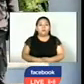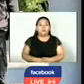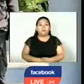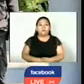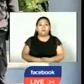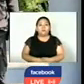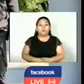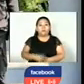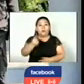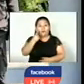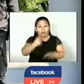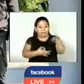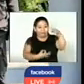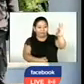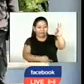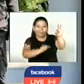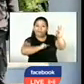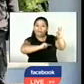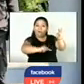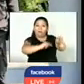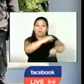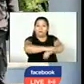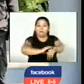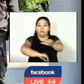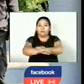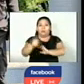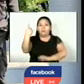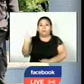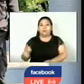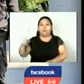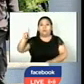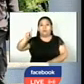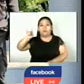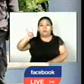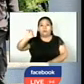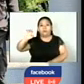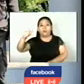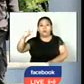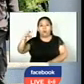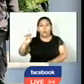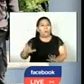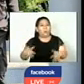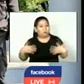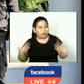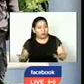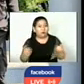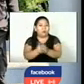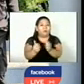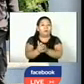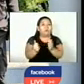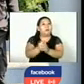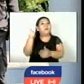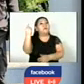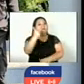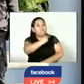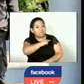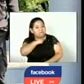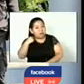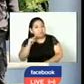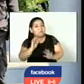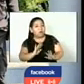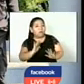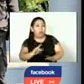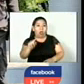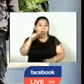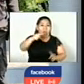También mediante orden administrativa se capturó a Diego Rafael Ventura por los delitos de homicidio en grado de tentativa y